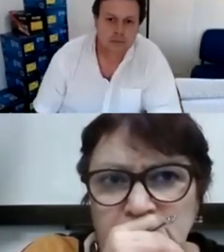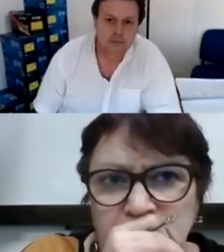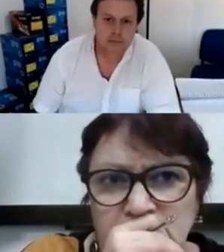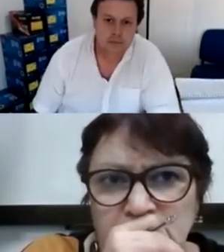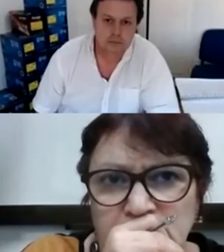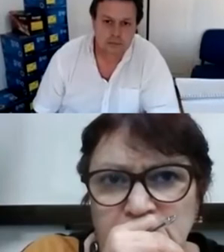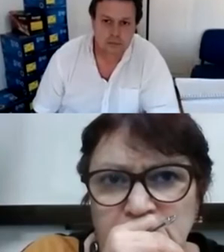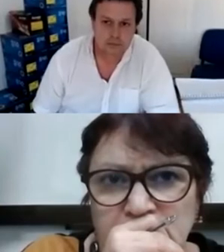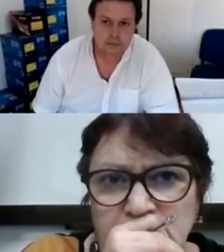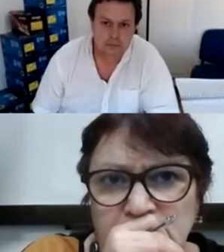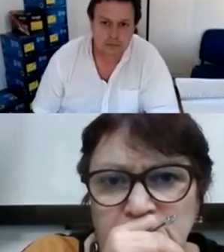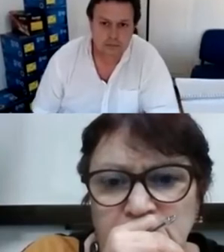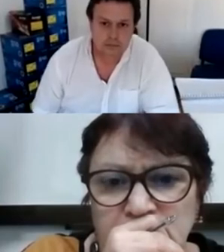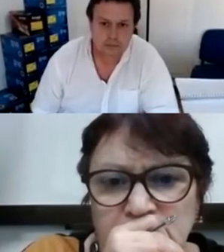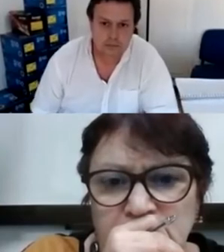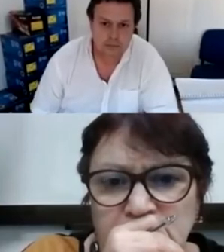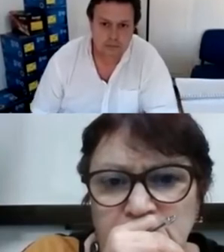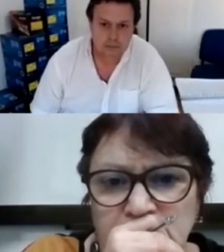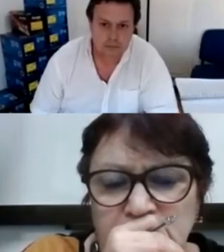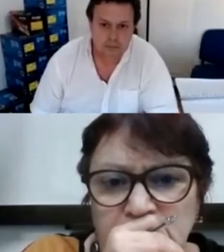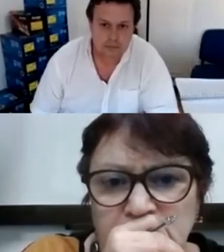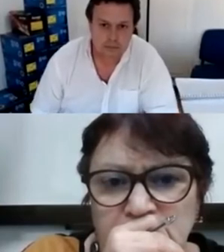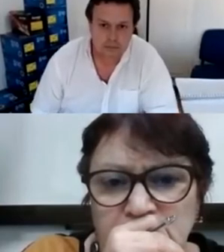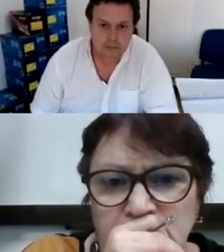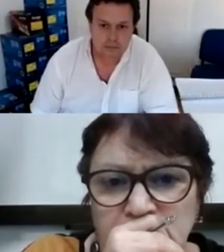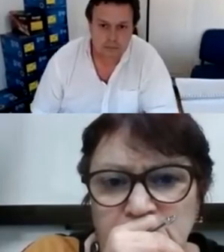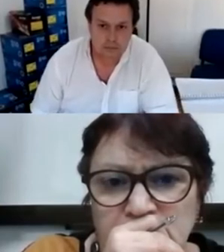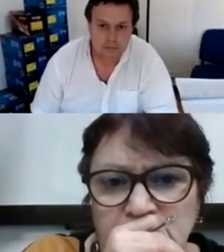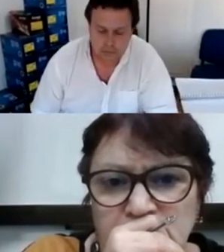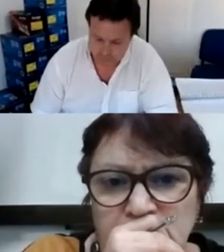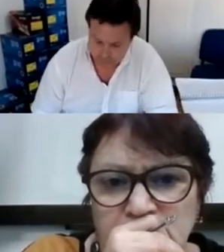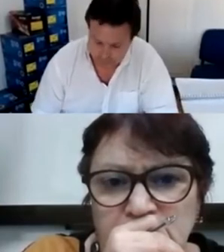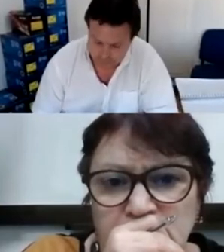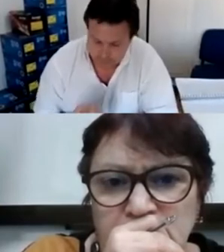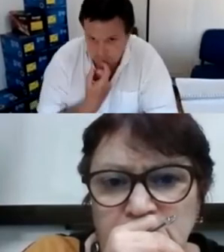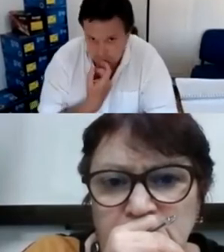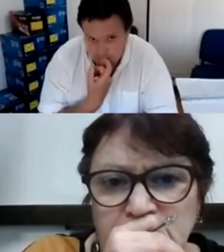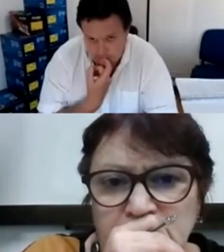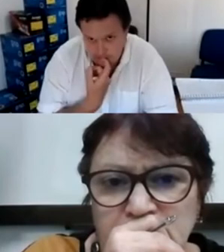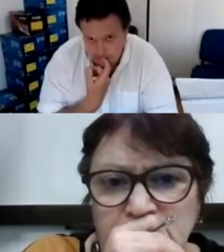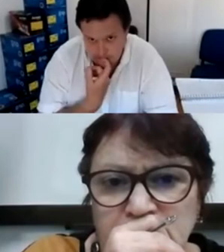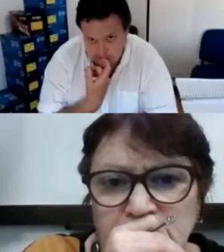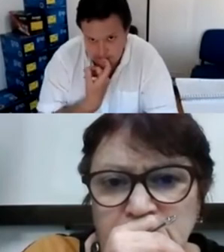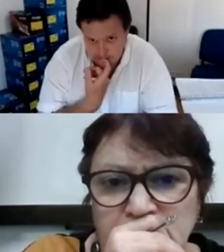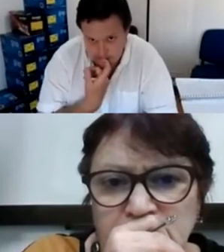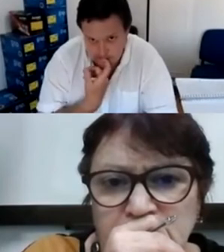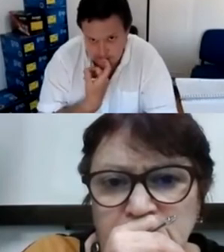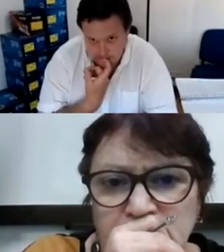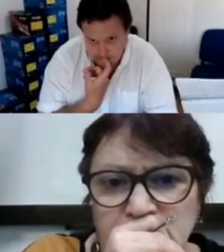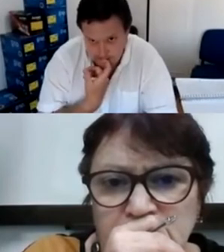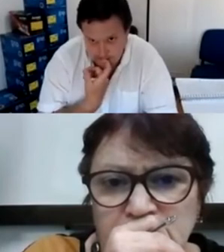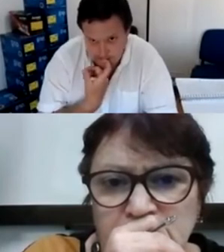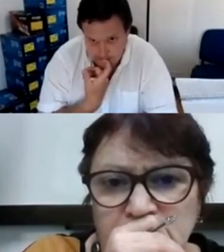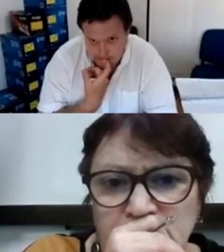sus estructuras académicas y, por lo tanto, su propio lugar en la universidad en términos académicos y presupuestales, no digo